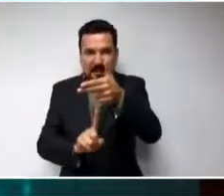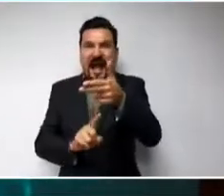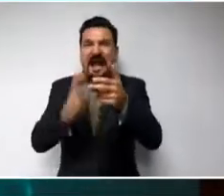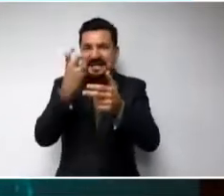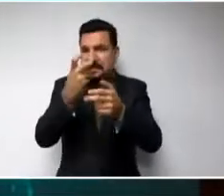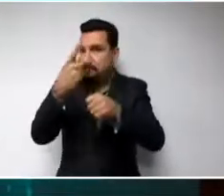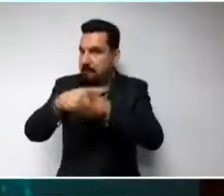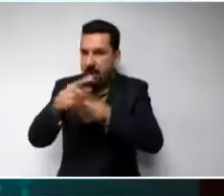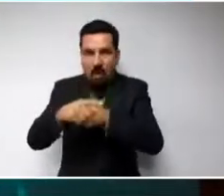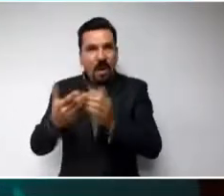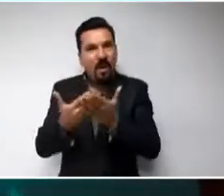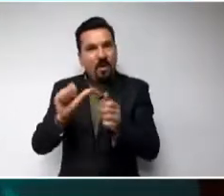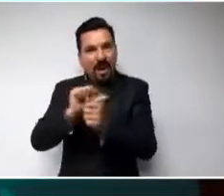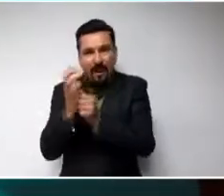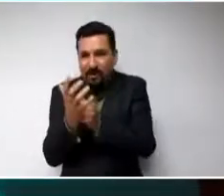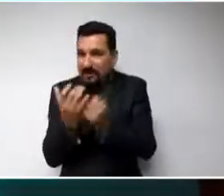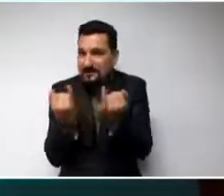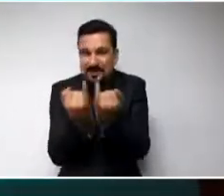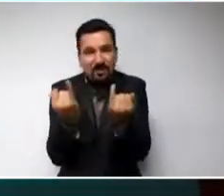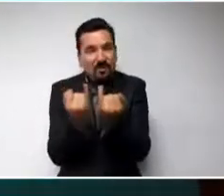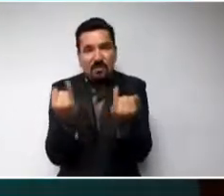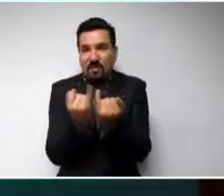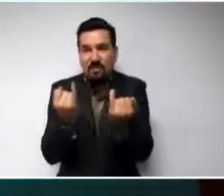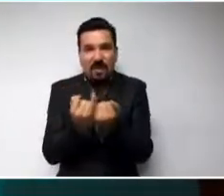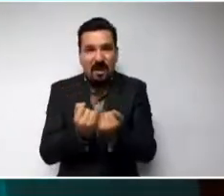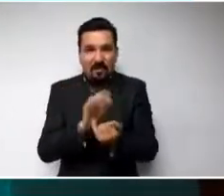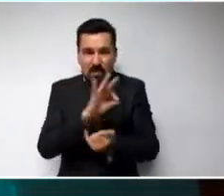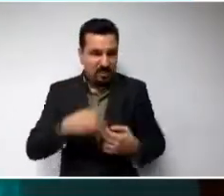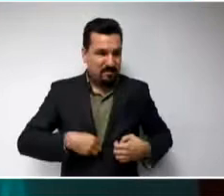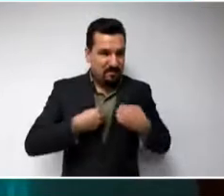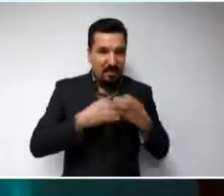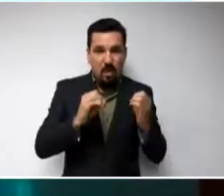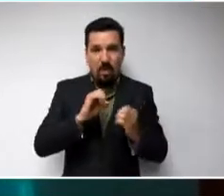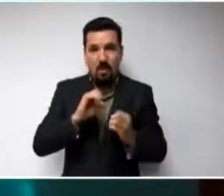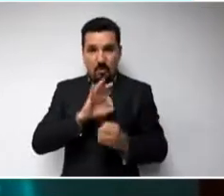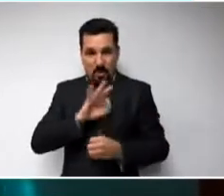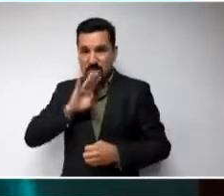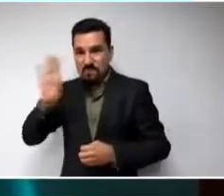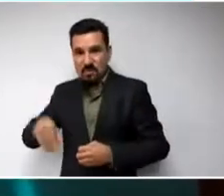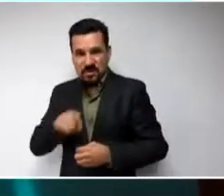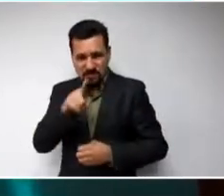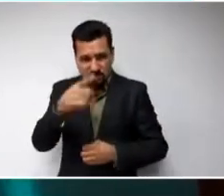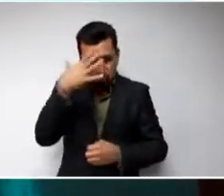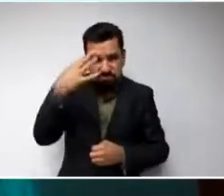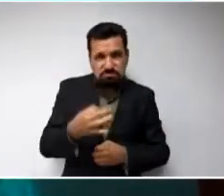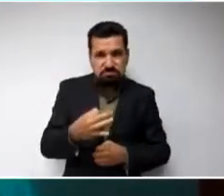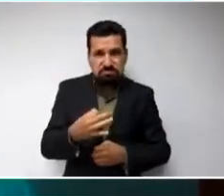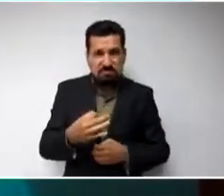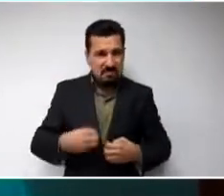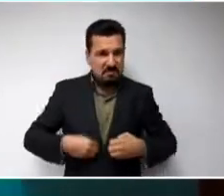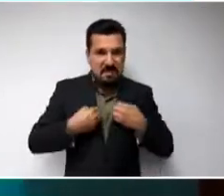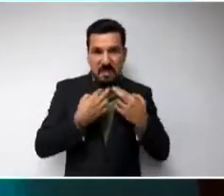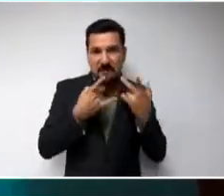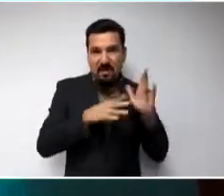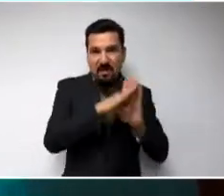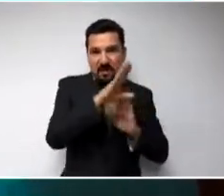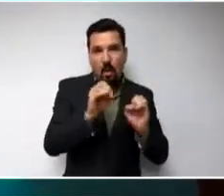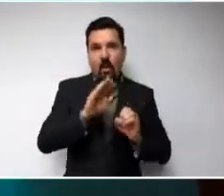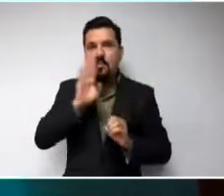cuestión de vida o muerte tú decides más vidas o más muertes